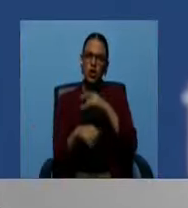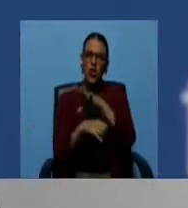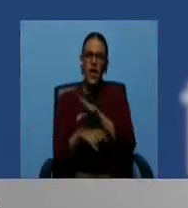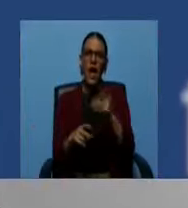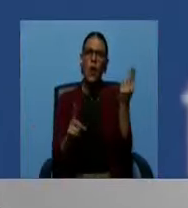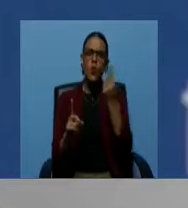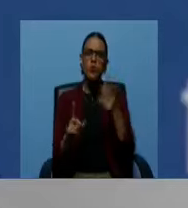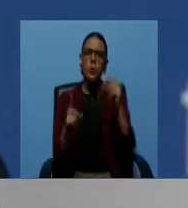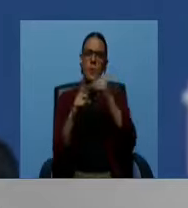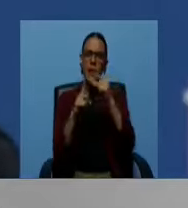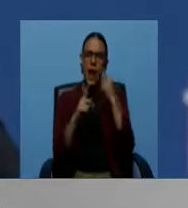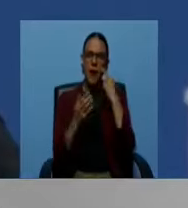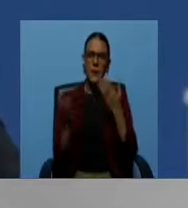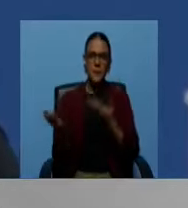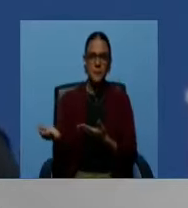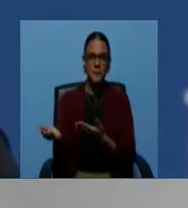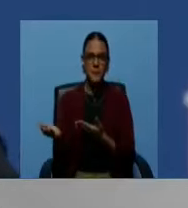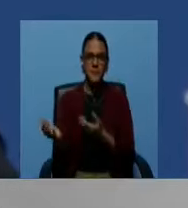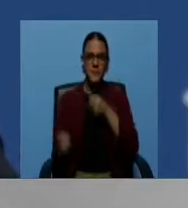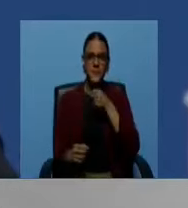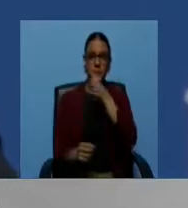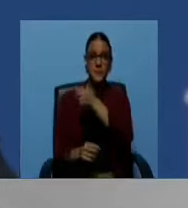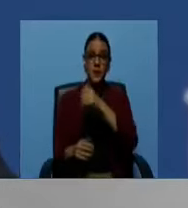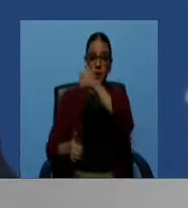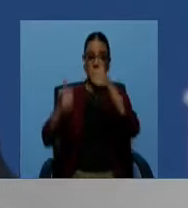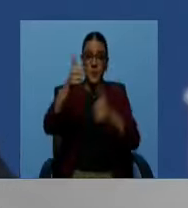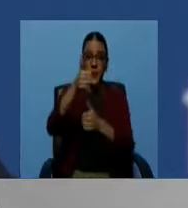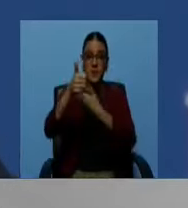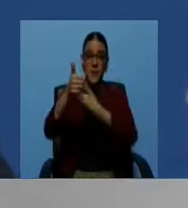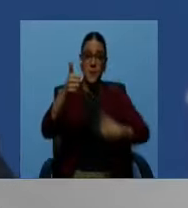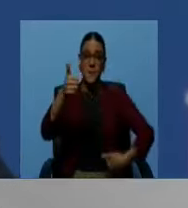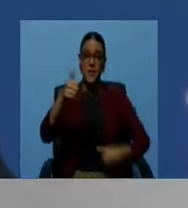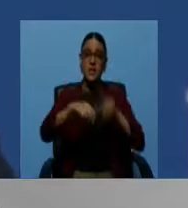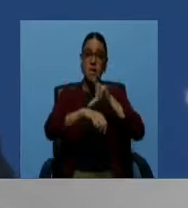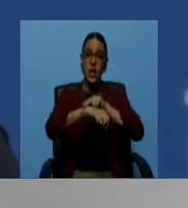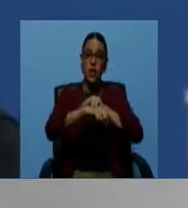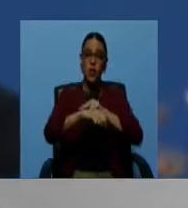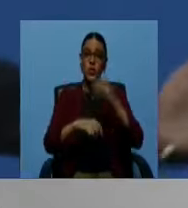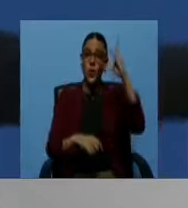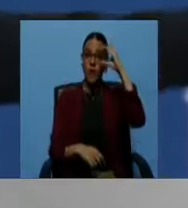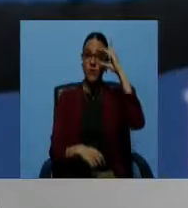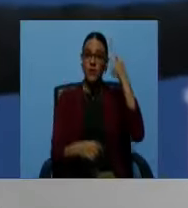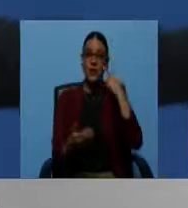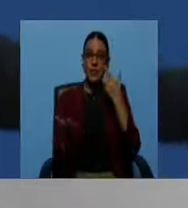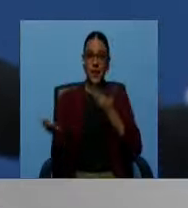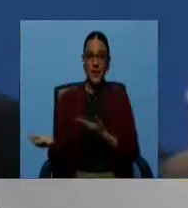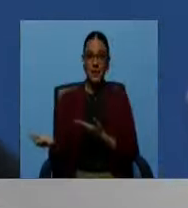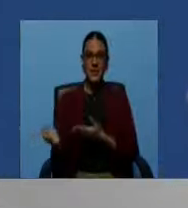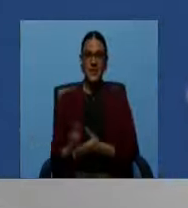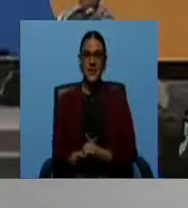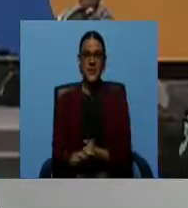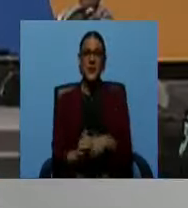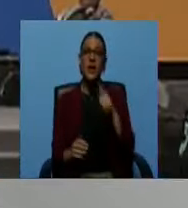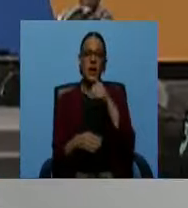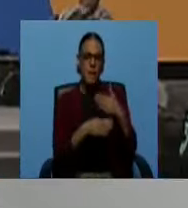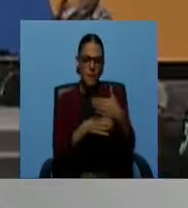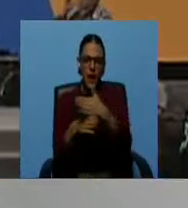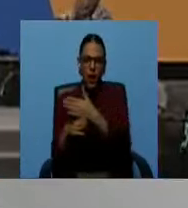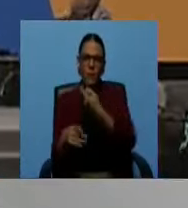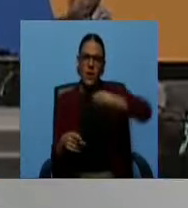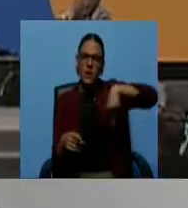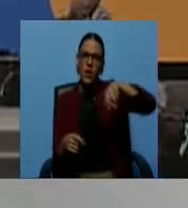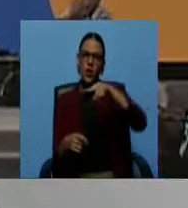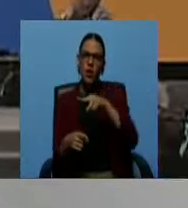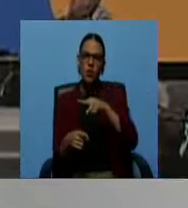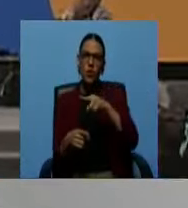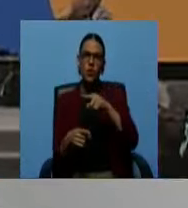palabra a la vicepresidenta doctora Delcy Rodríguez Gómez, quien compartirá